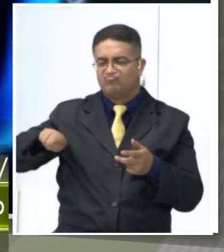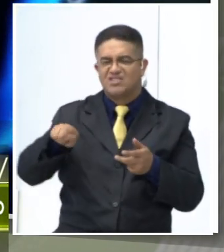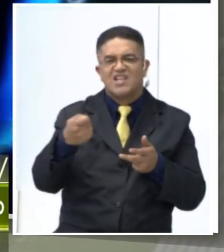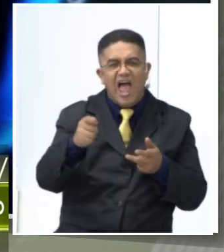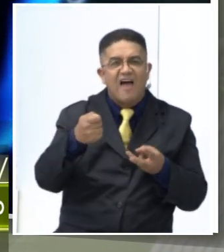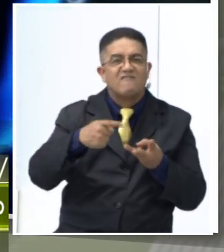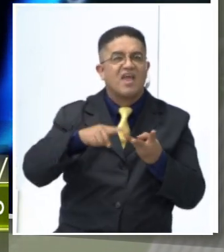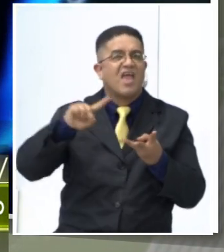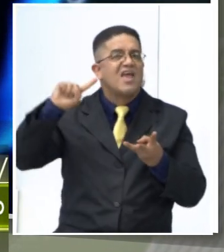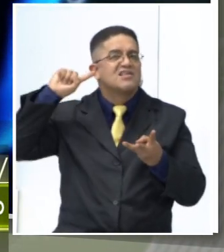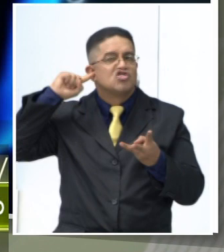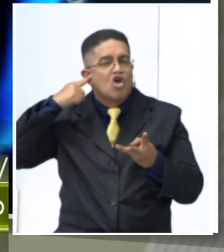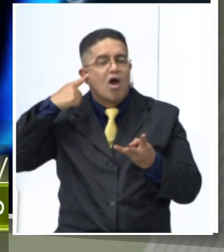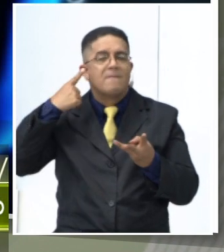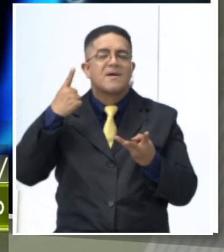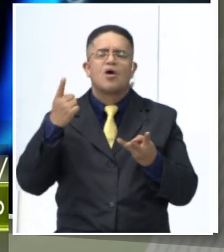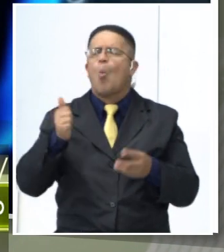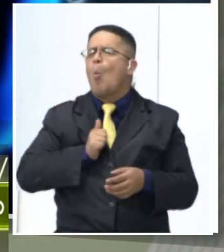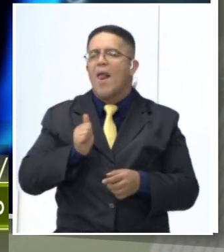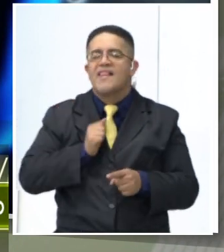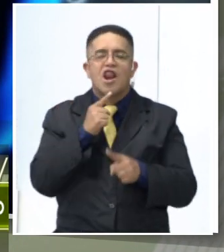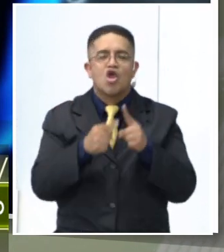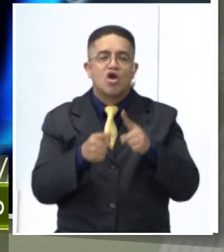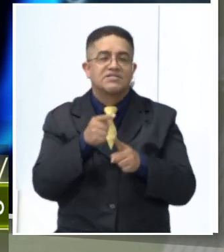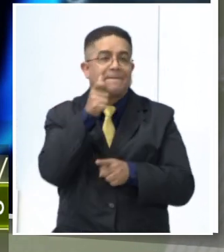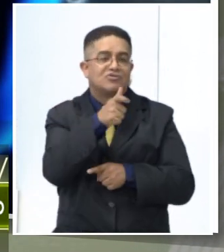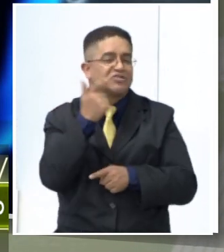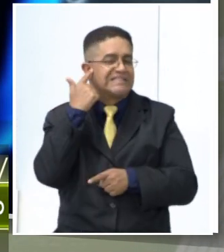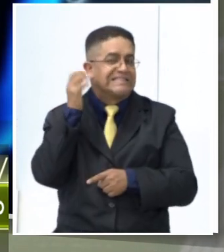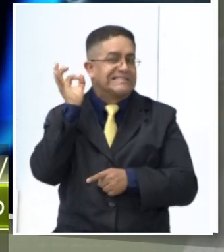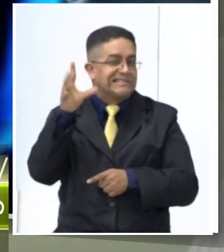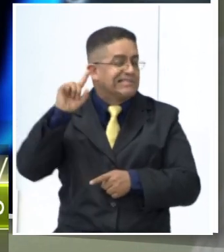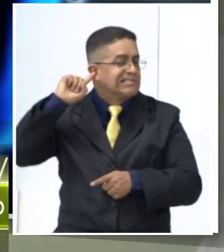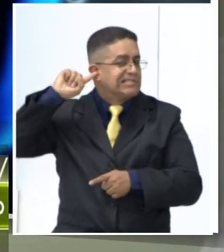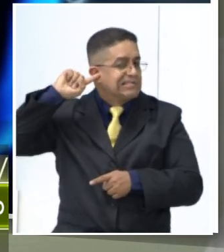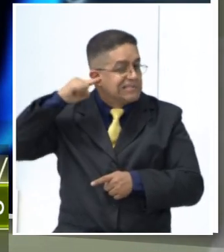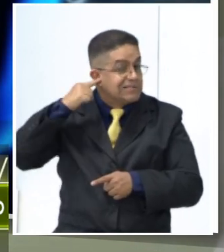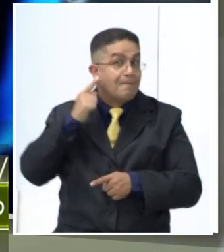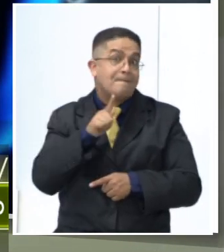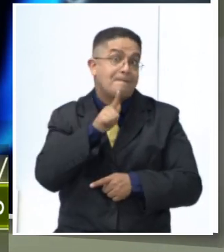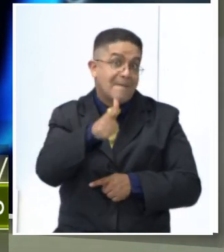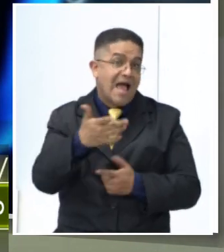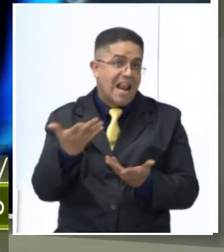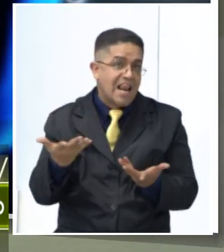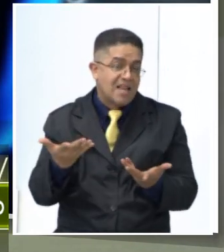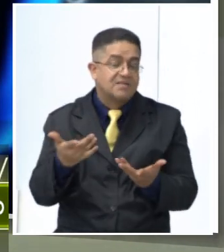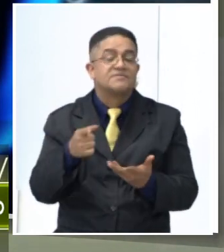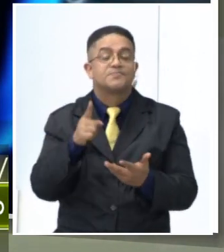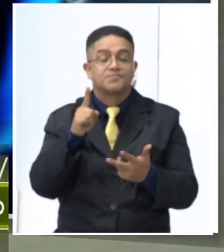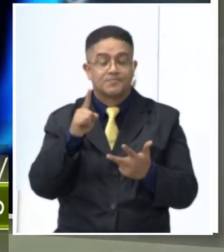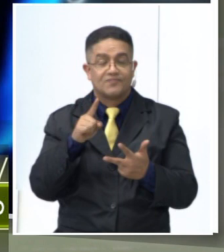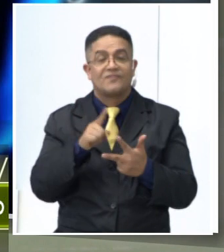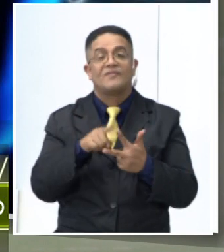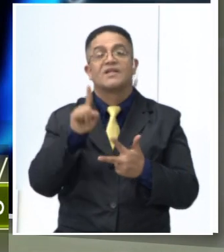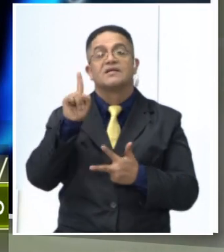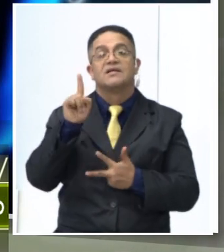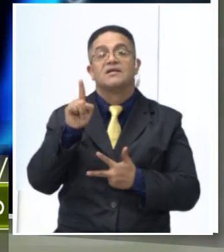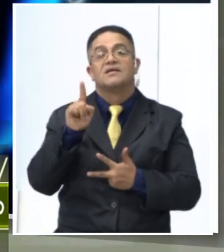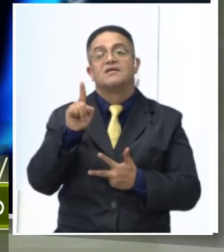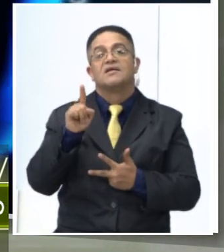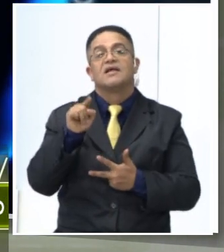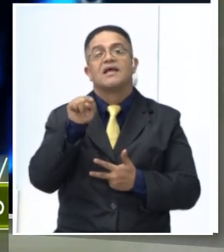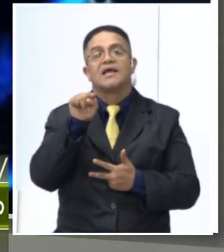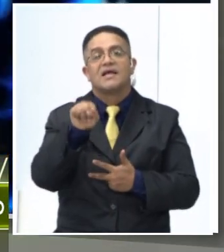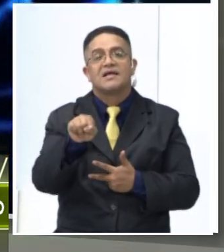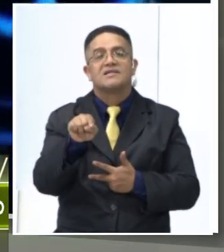hisopos, hasta alfileres o cualquier cosa que a veces las personas lo pueden utilizar o mal utilizar. Y las otitis medias a nivel del oído medio son